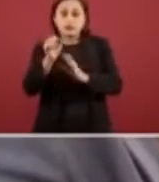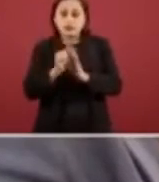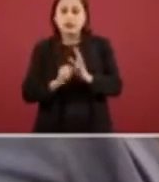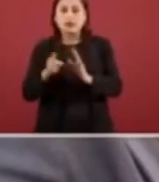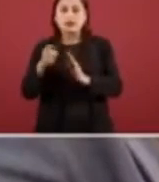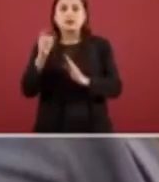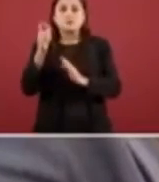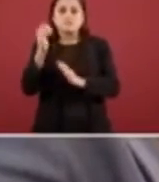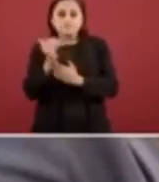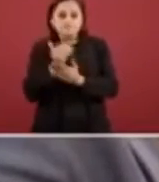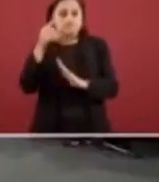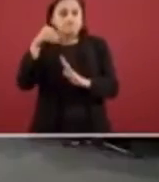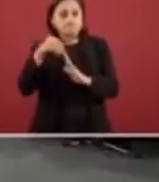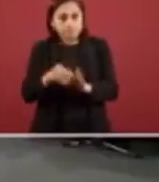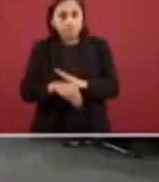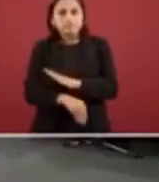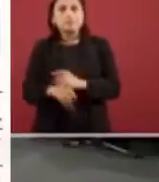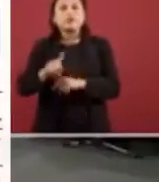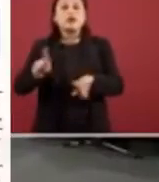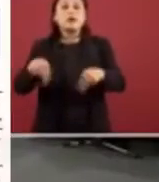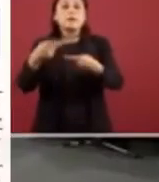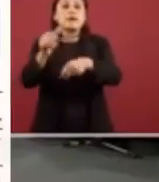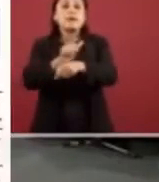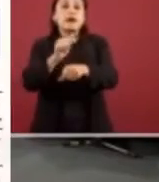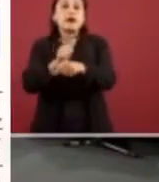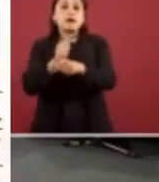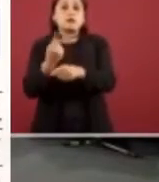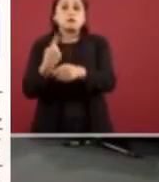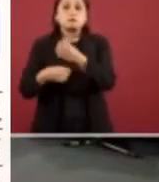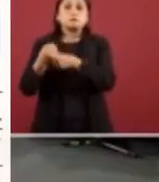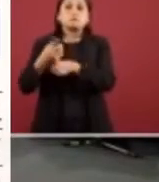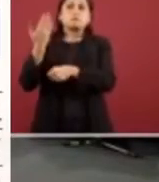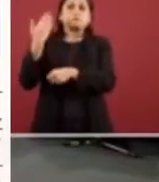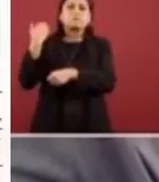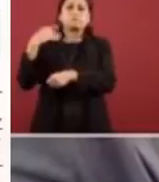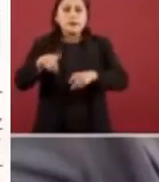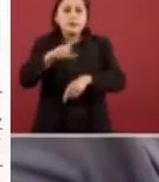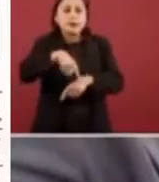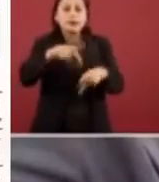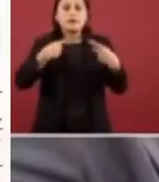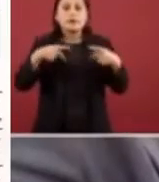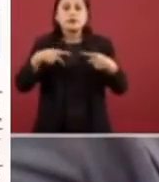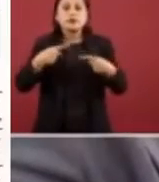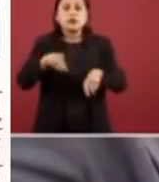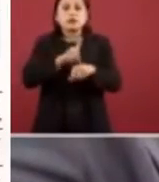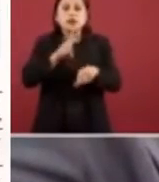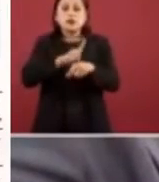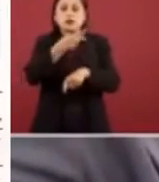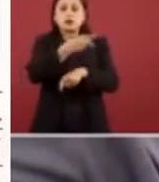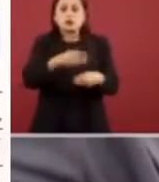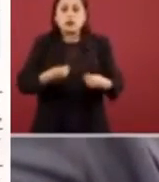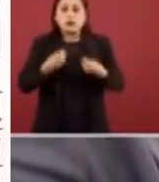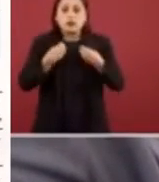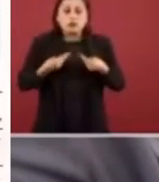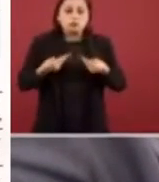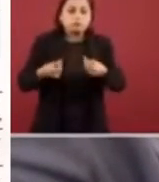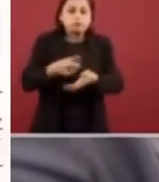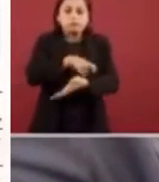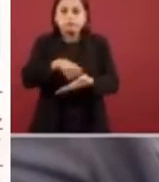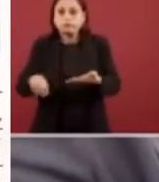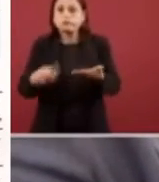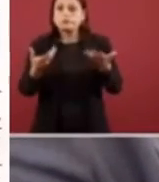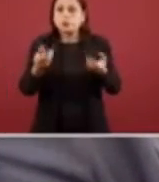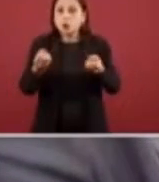La venta de automóviles va a la baja desde hace unos años, pero este se está acentuando. Sin embargo, todos estos indicadores, presidente, de